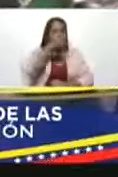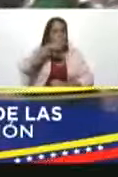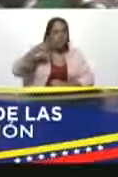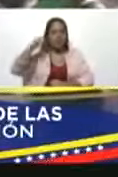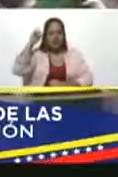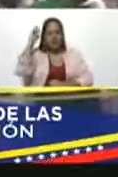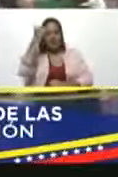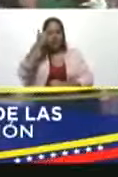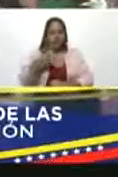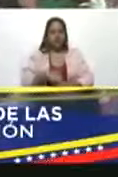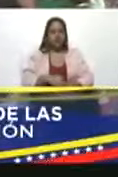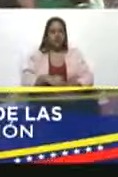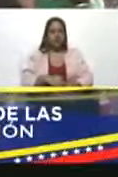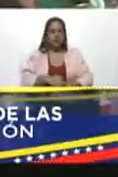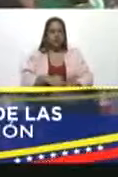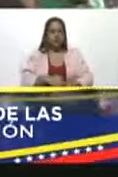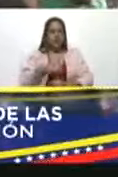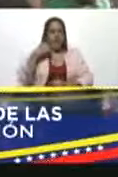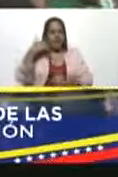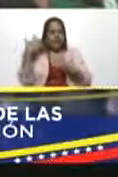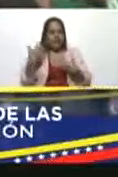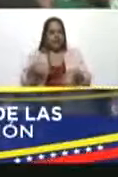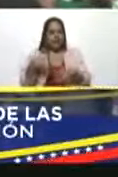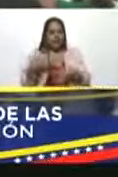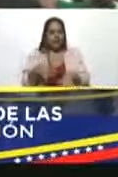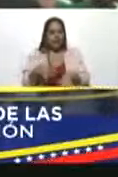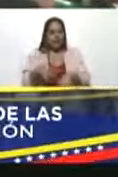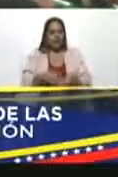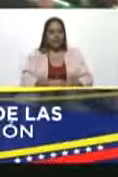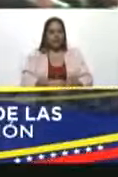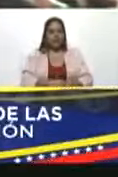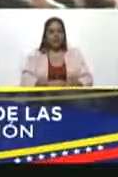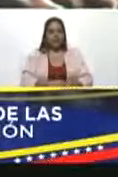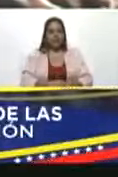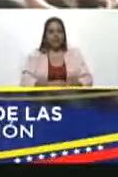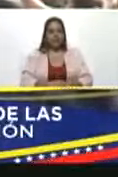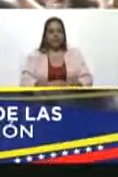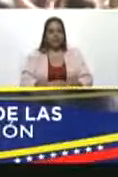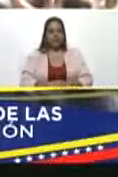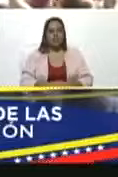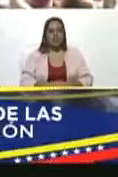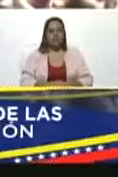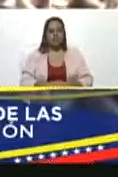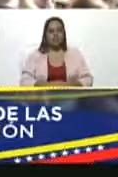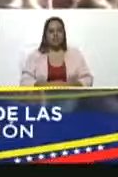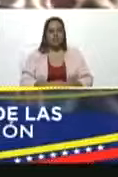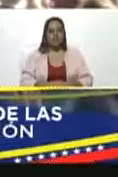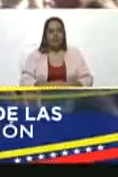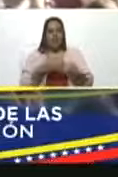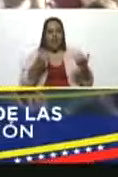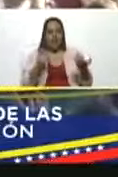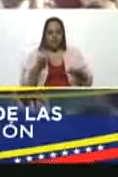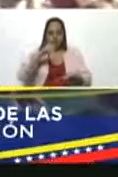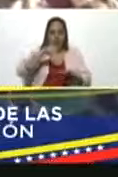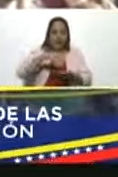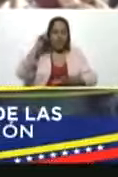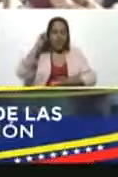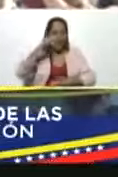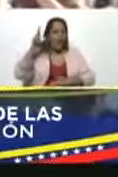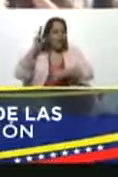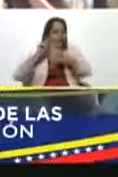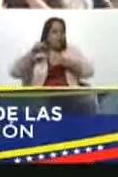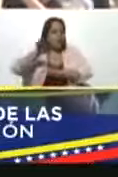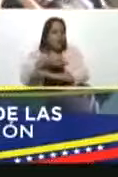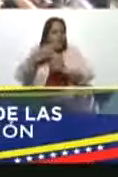Yaracuy, ay, ay, ay. Uy, uy, uy, y llegamos a Yaracuy, que suene la